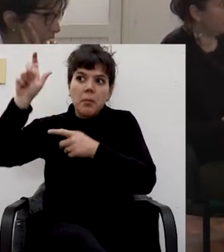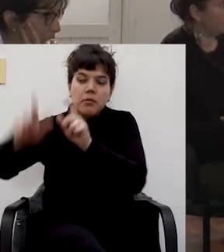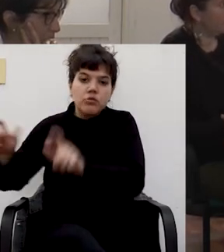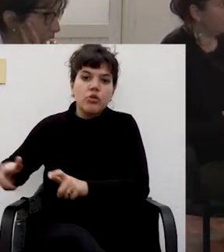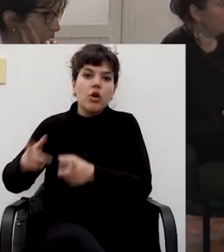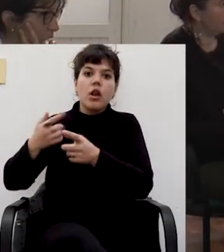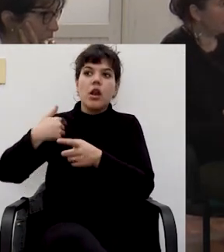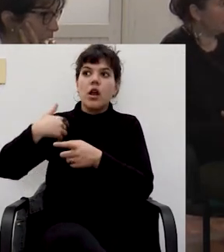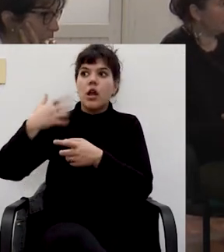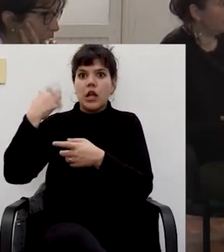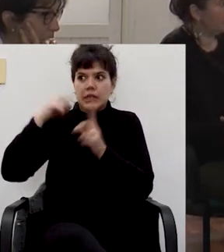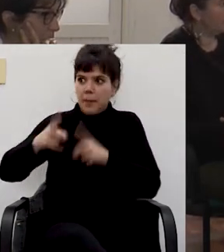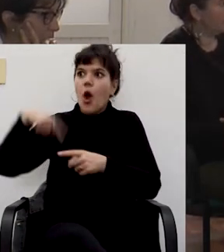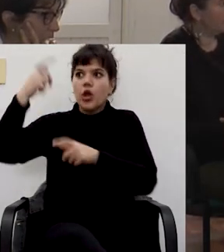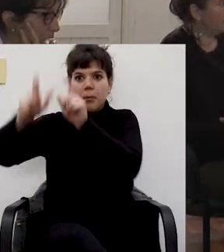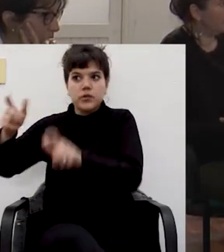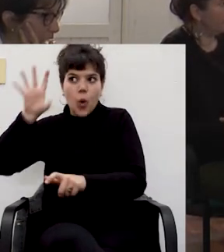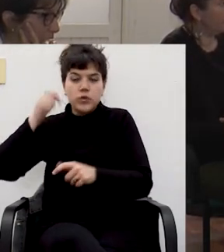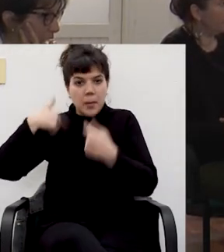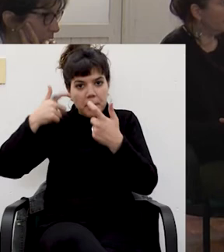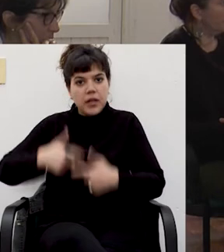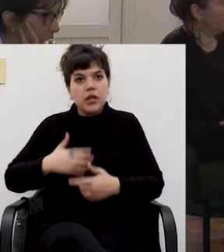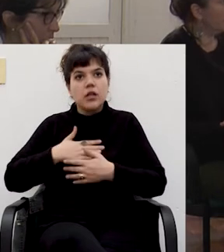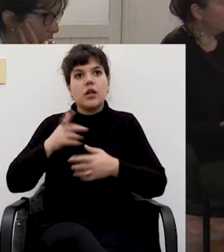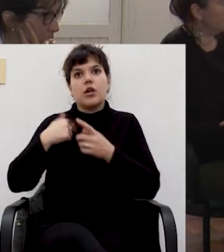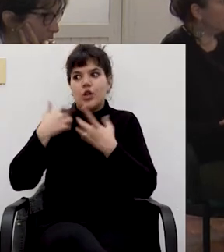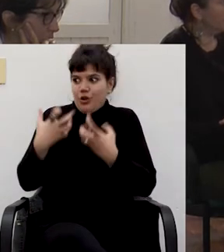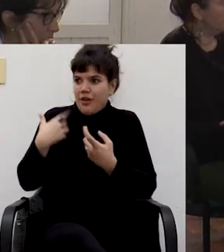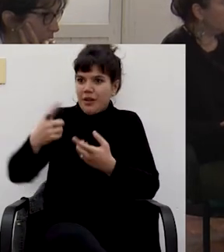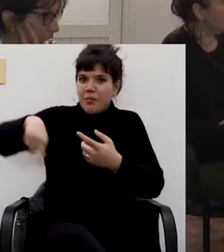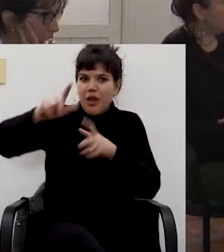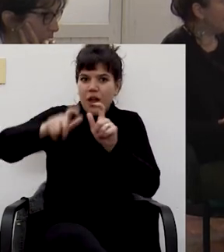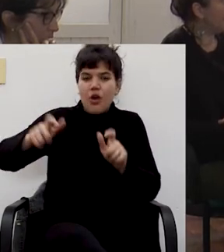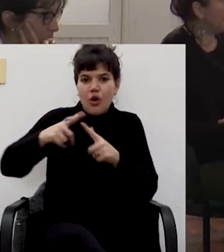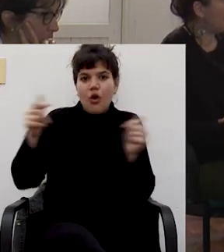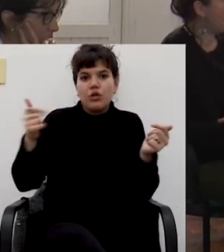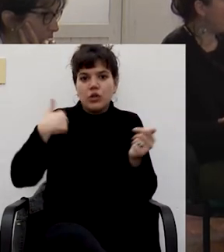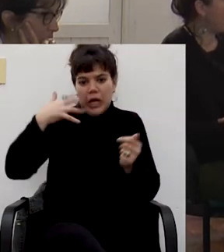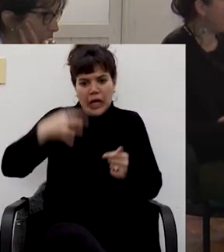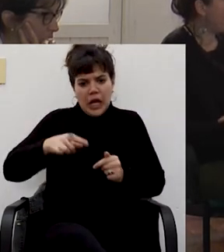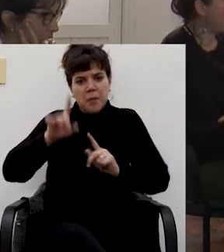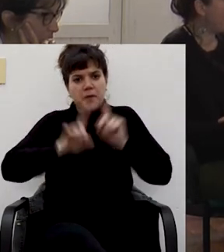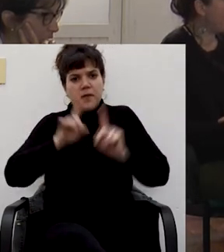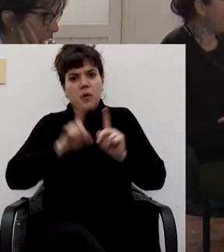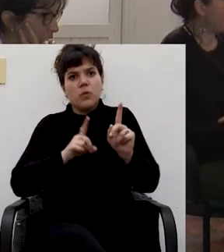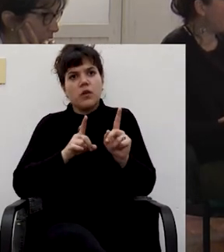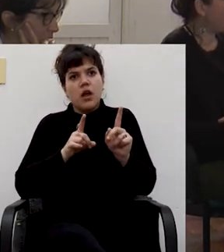y ser escuchade. Eso es lo que nosotros intentamos, que es lo que creemos que la